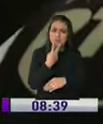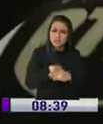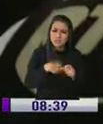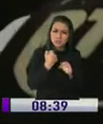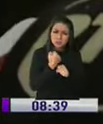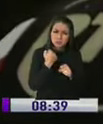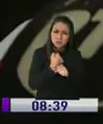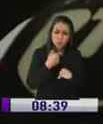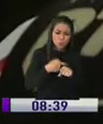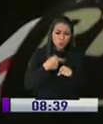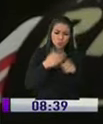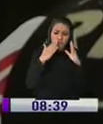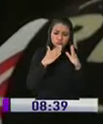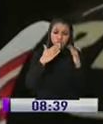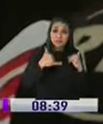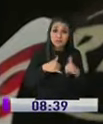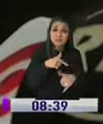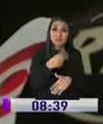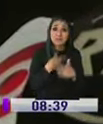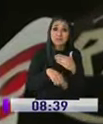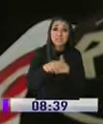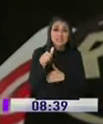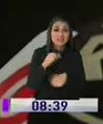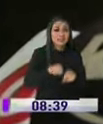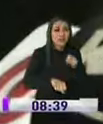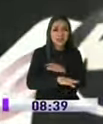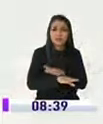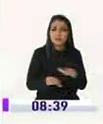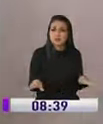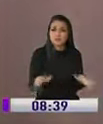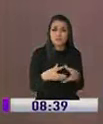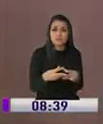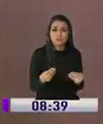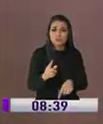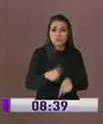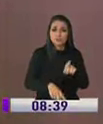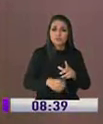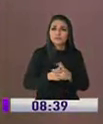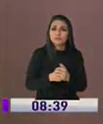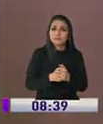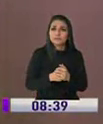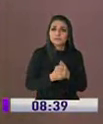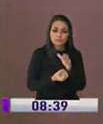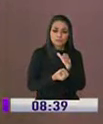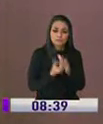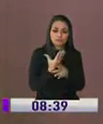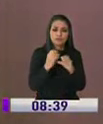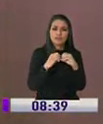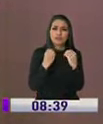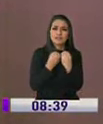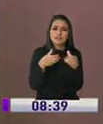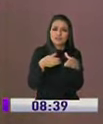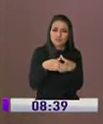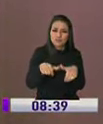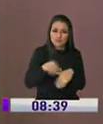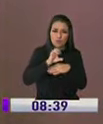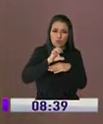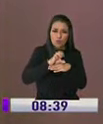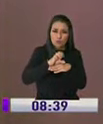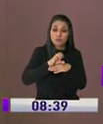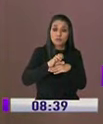seguirá trabajando porque ya el daño es irreparable. Los fundadores de la ONG Ecuador Dice No Más visitaron en